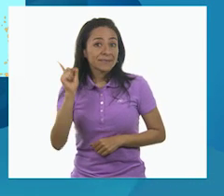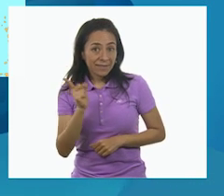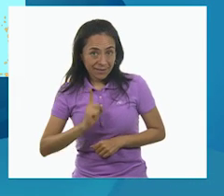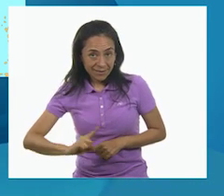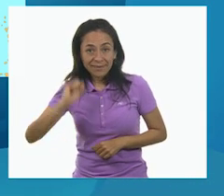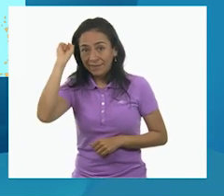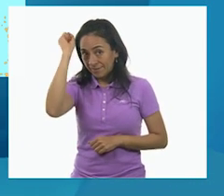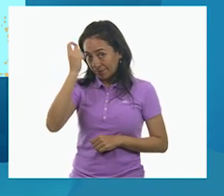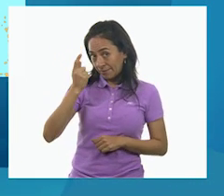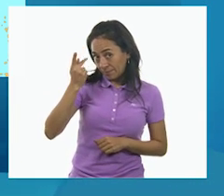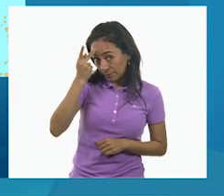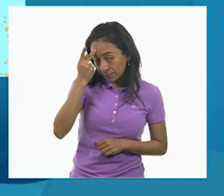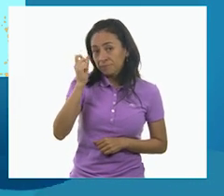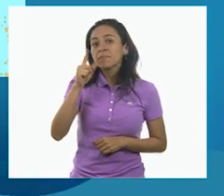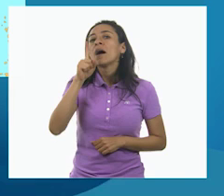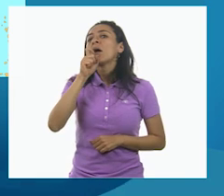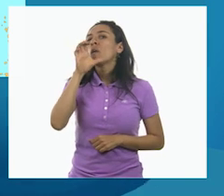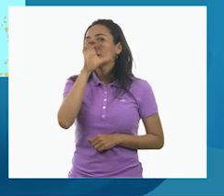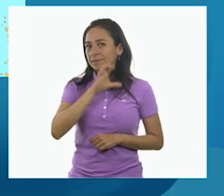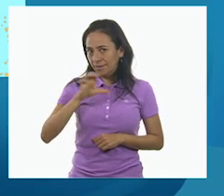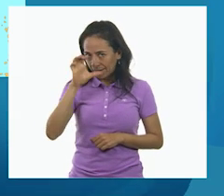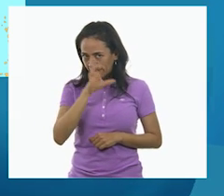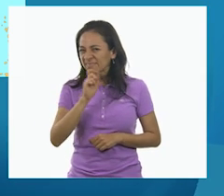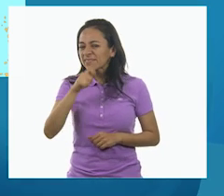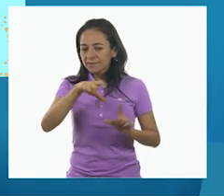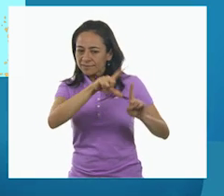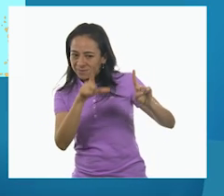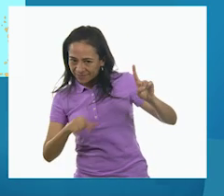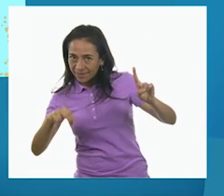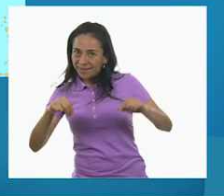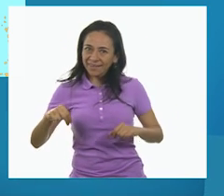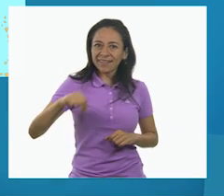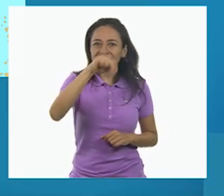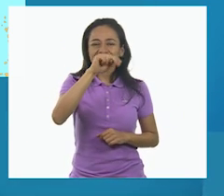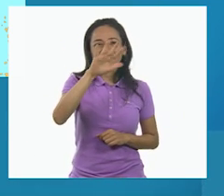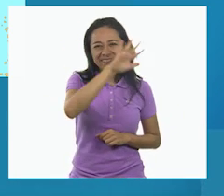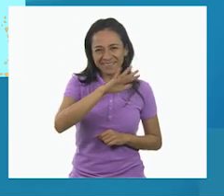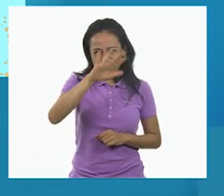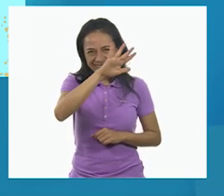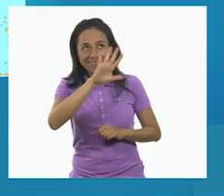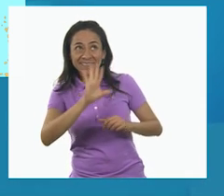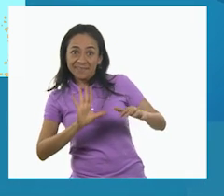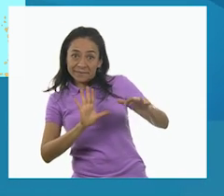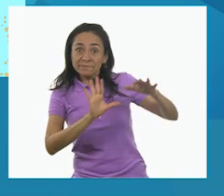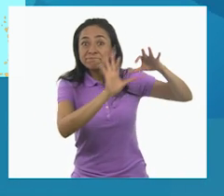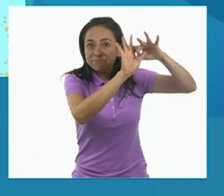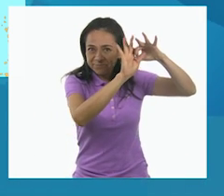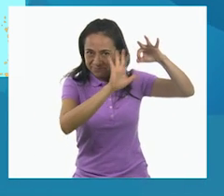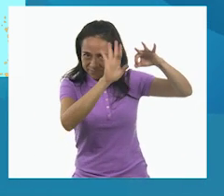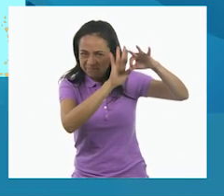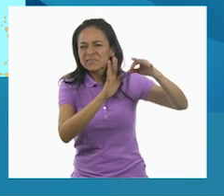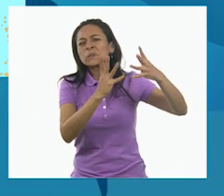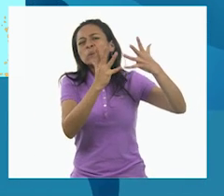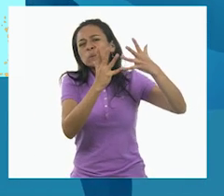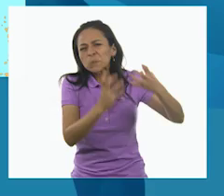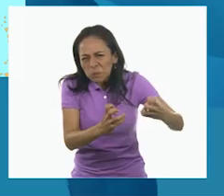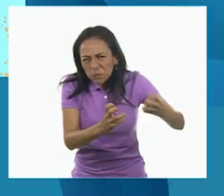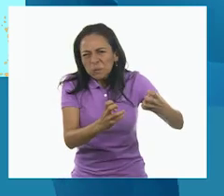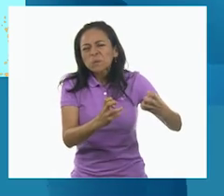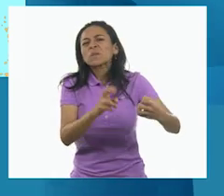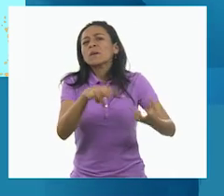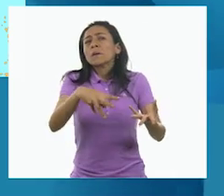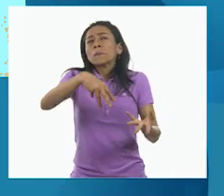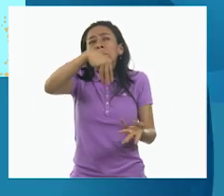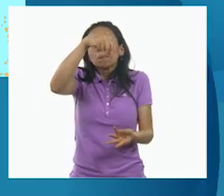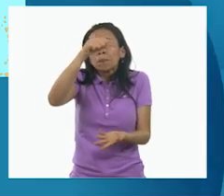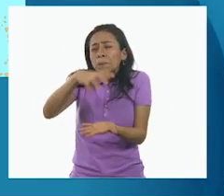Luis Potosí y Aguascalientes, al norte de la República. Un lugar seco, árido, con poca lluvia.